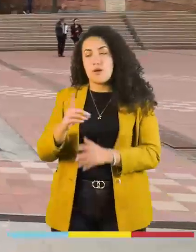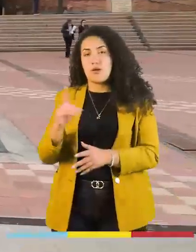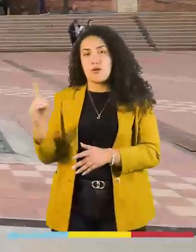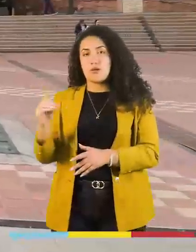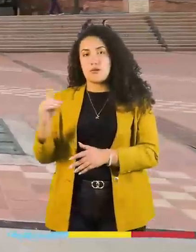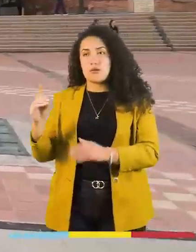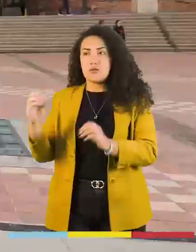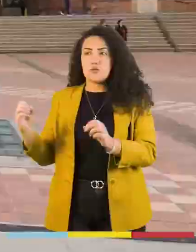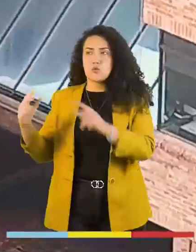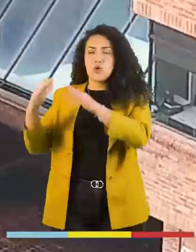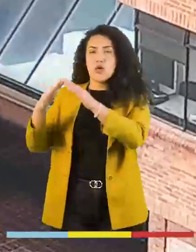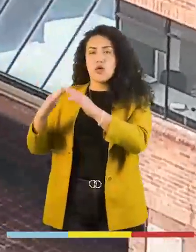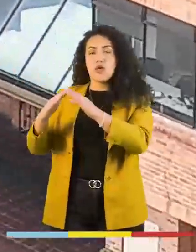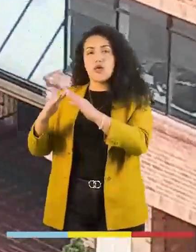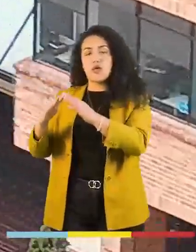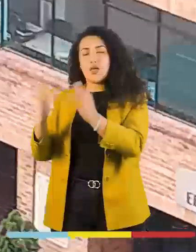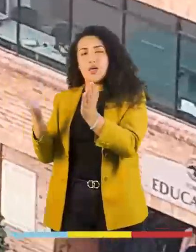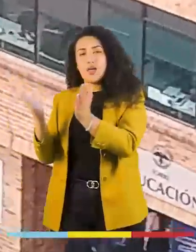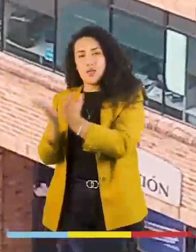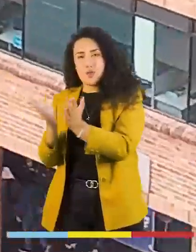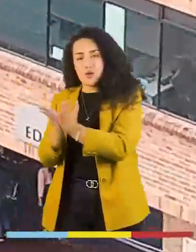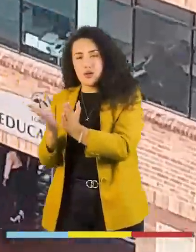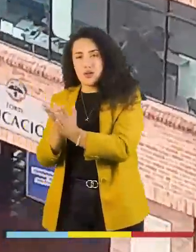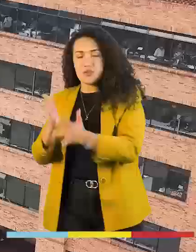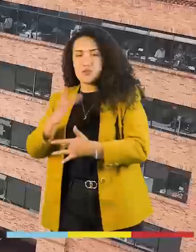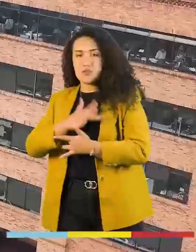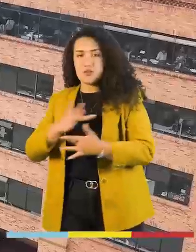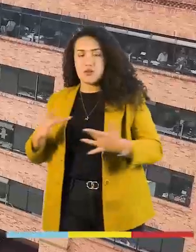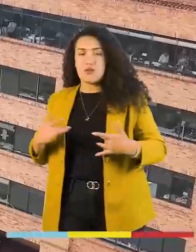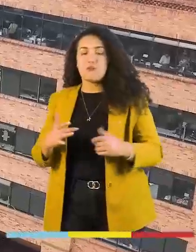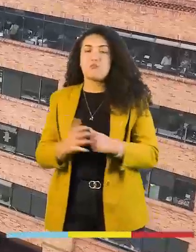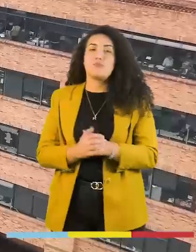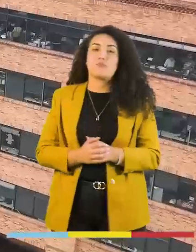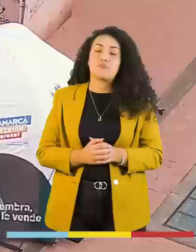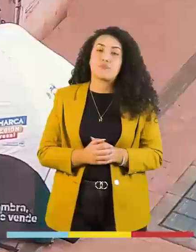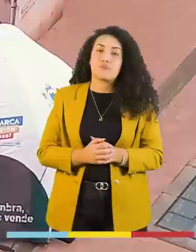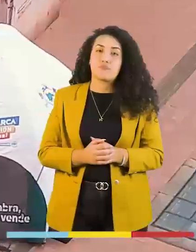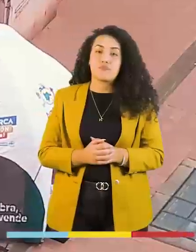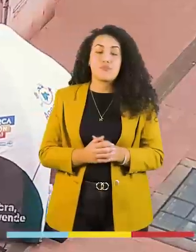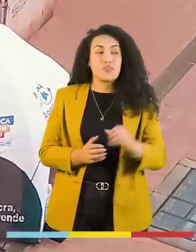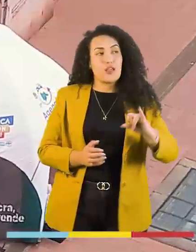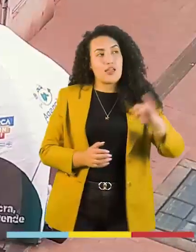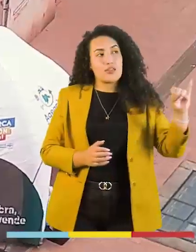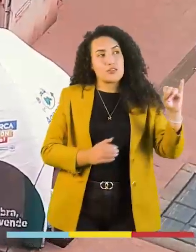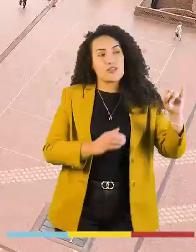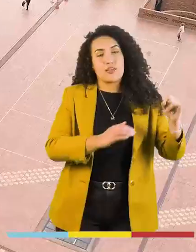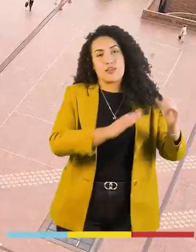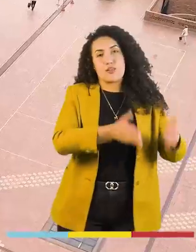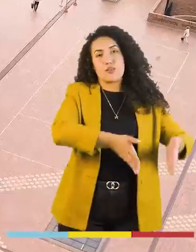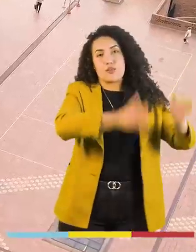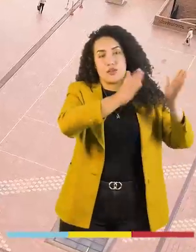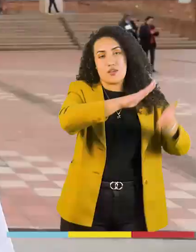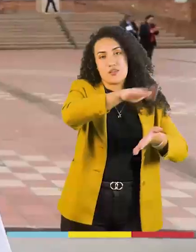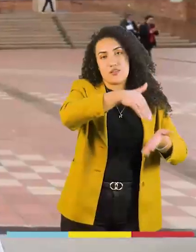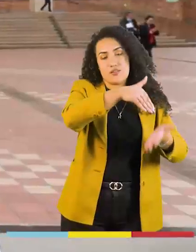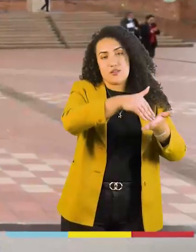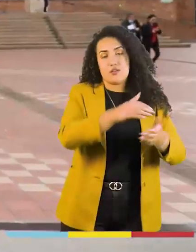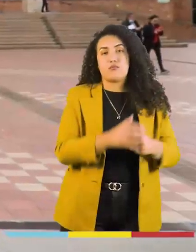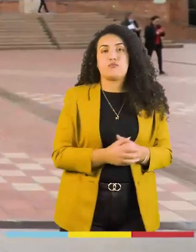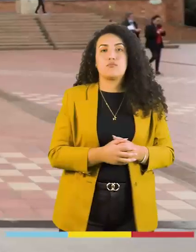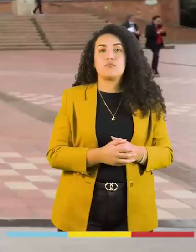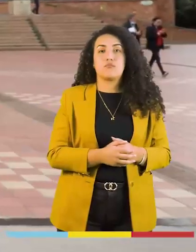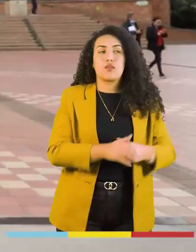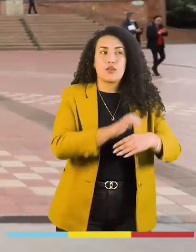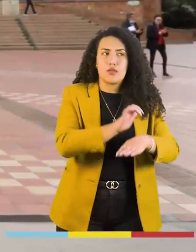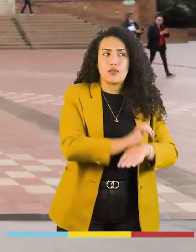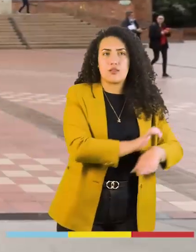Llegamos a la Plaza de la Paz. A mi mano derecha pueden encontrar la Torre de Educación y de Salud y a mi mano izquierda la Torre de Beneficencia. Allí pueden